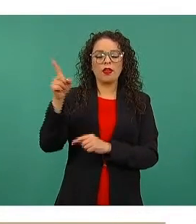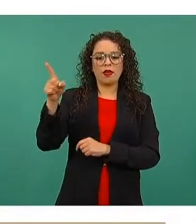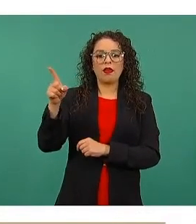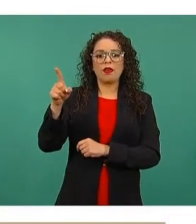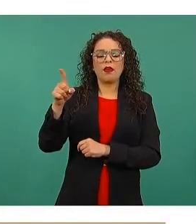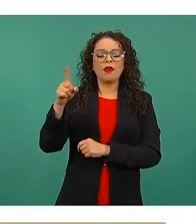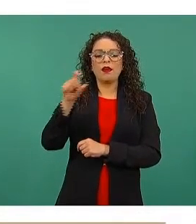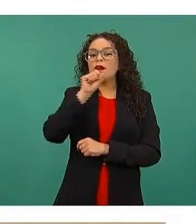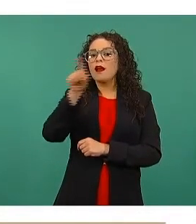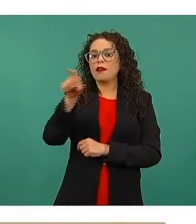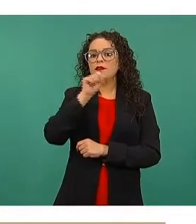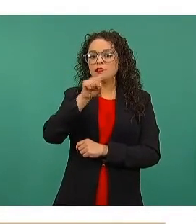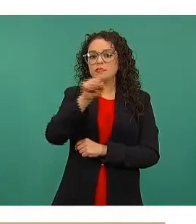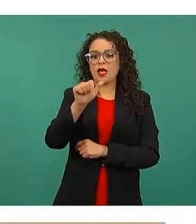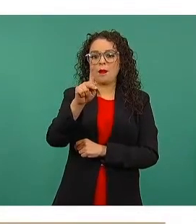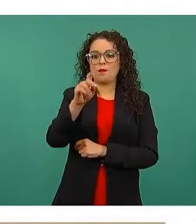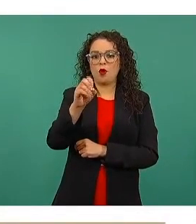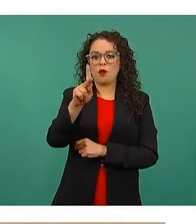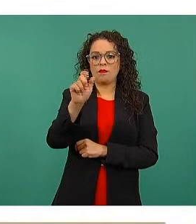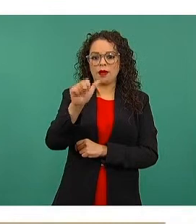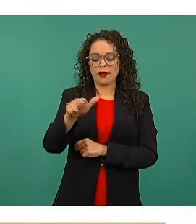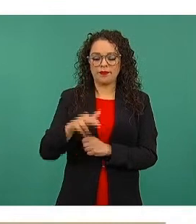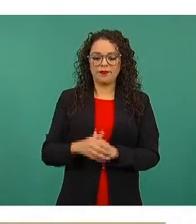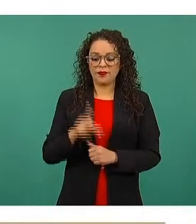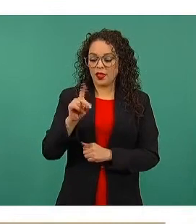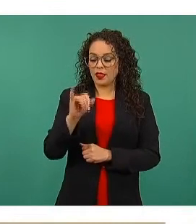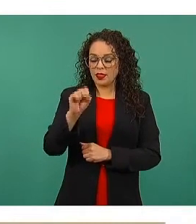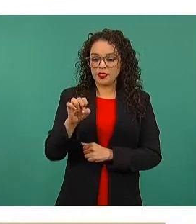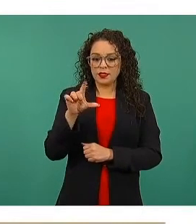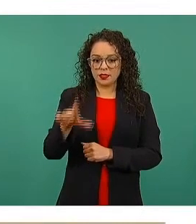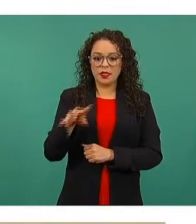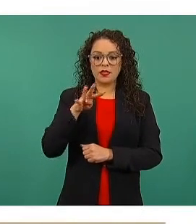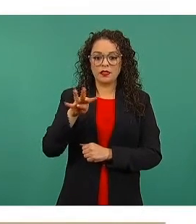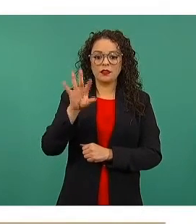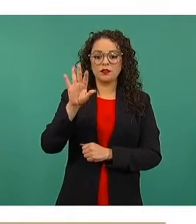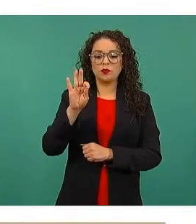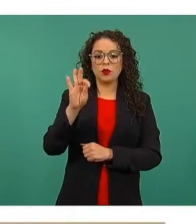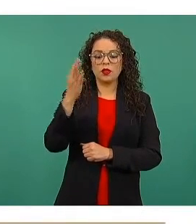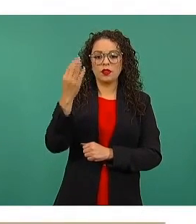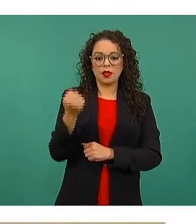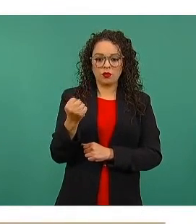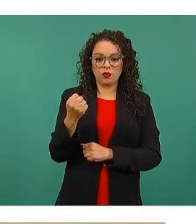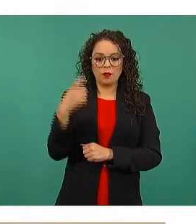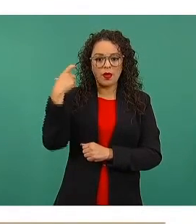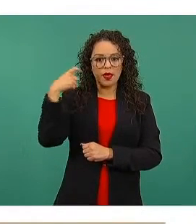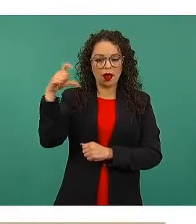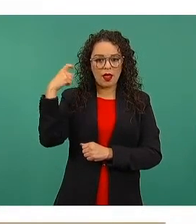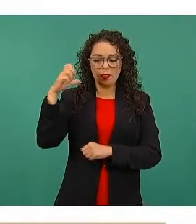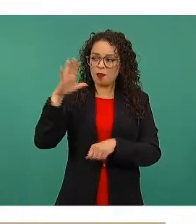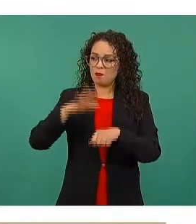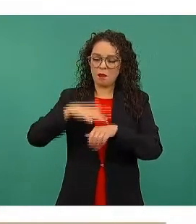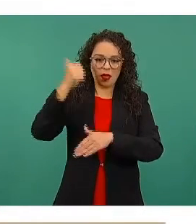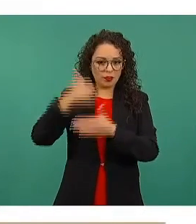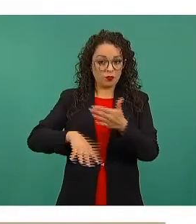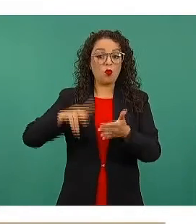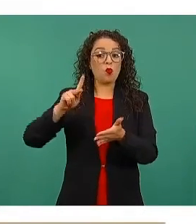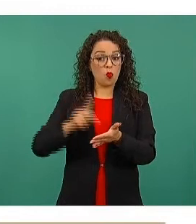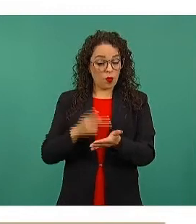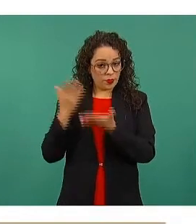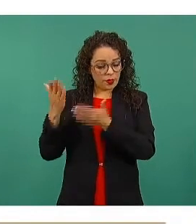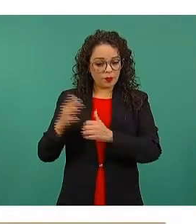de Jalisco. Y para el diésel, 19.49 de Shell en Querétaro, otra vez la más económica,